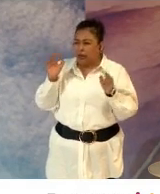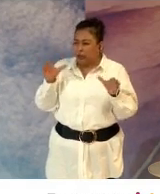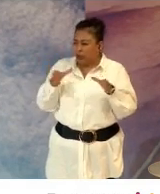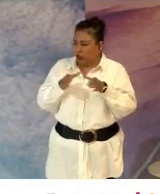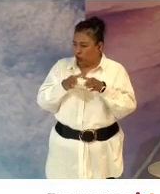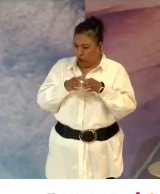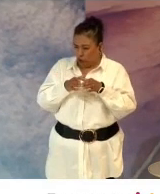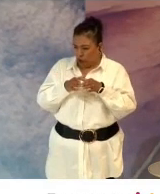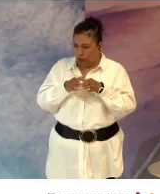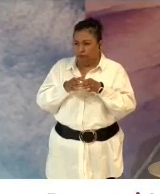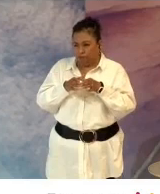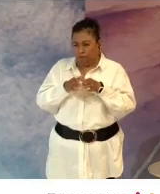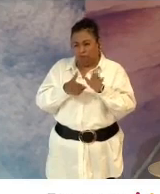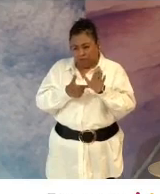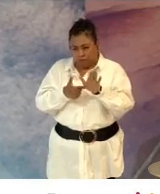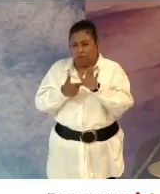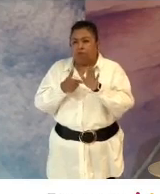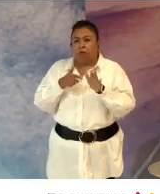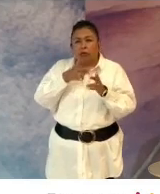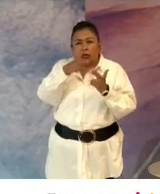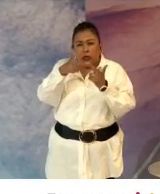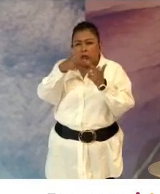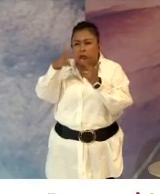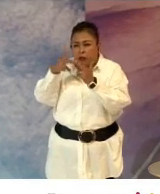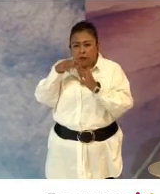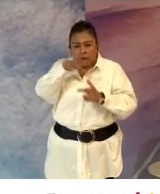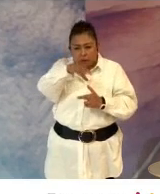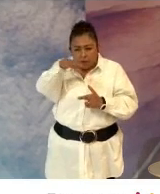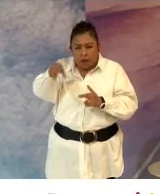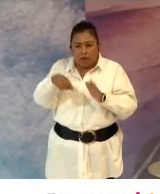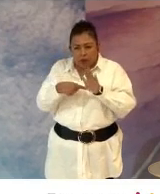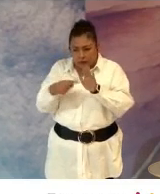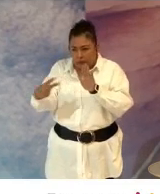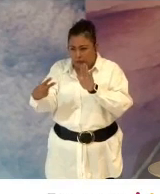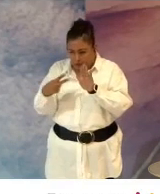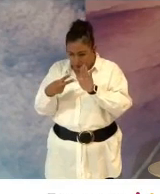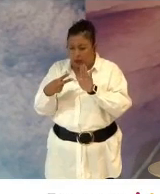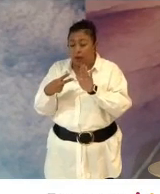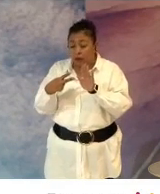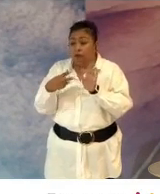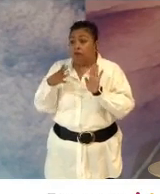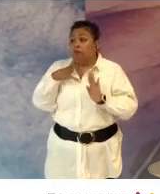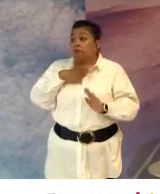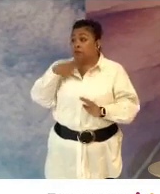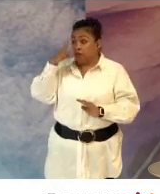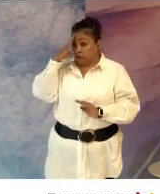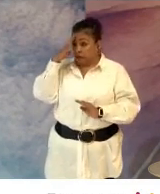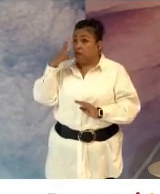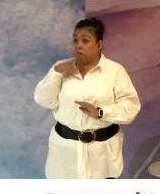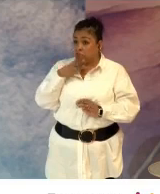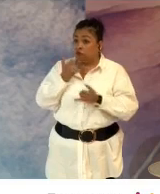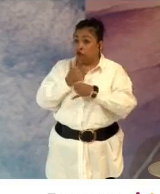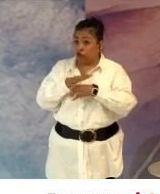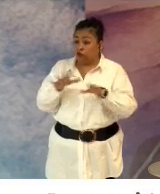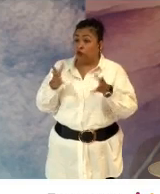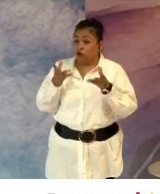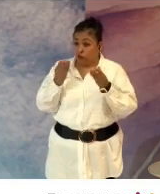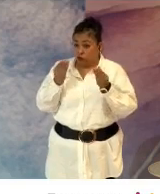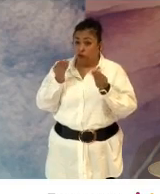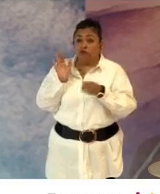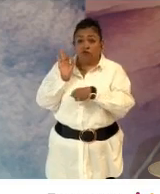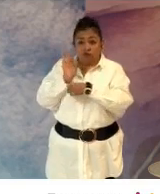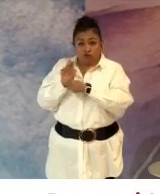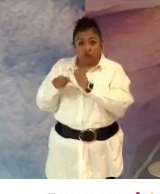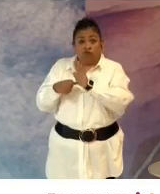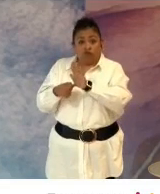pequeño, en todas las regiones y sectores. Y creo que tenemos muchos datos que respaldan